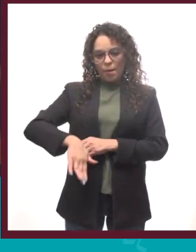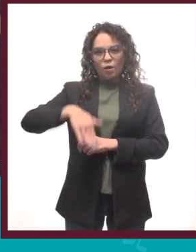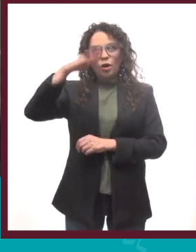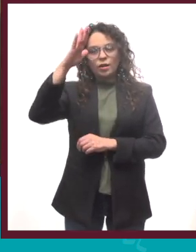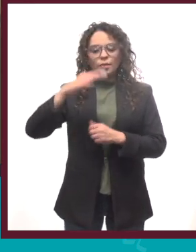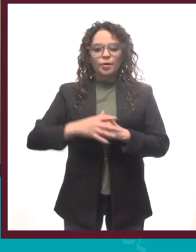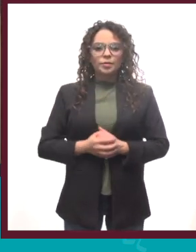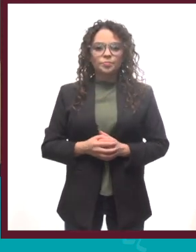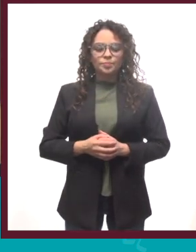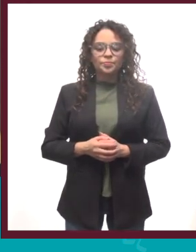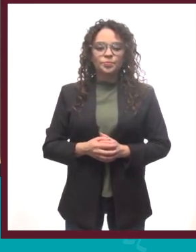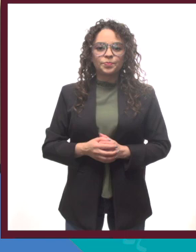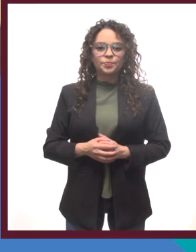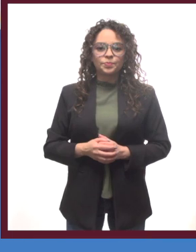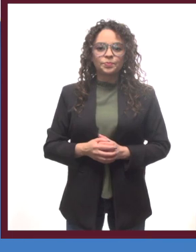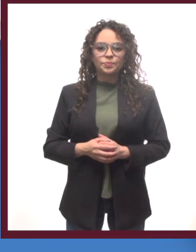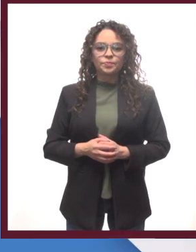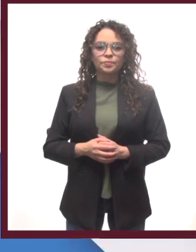o viceversa.